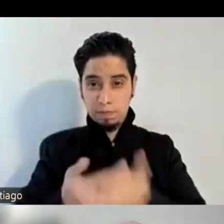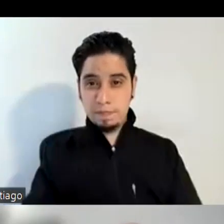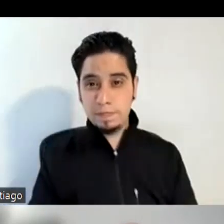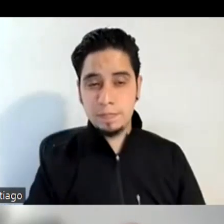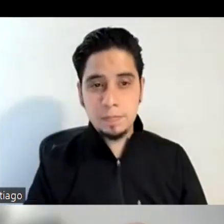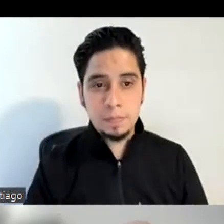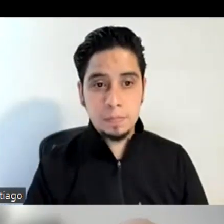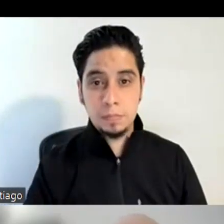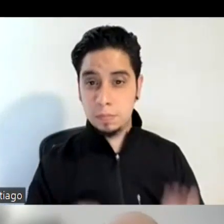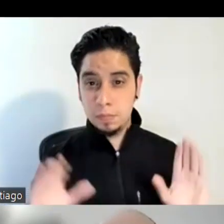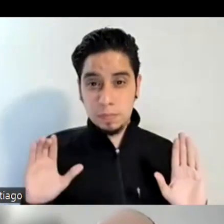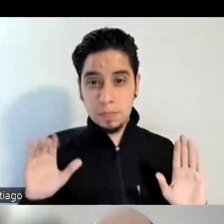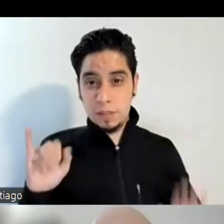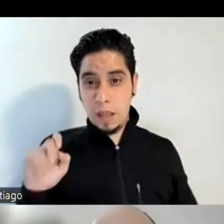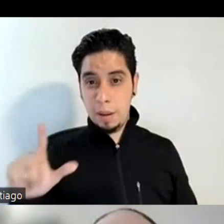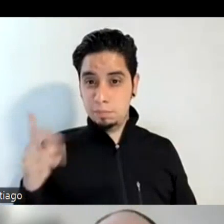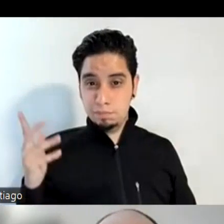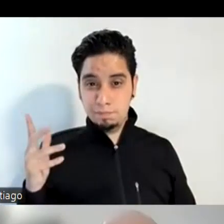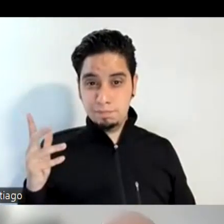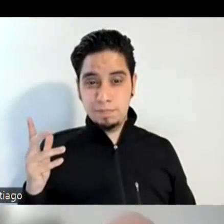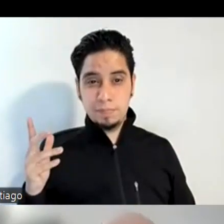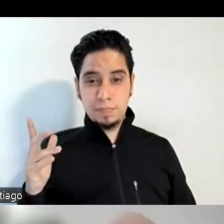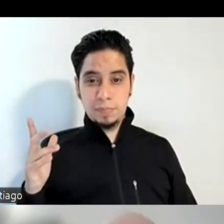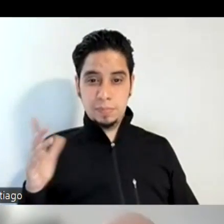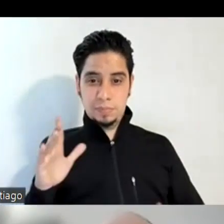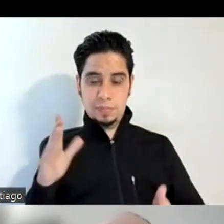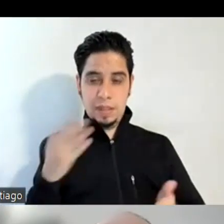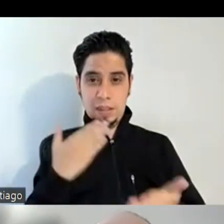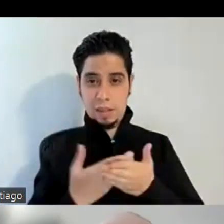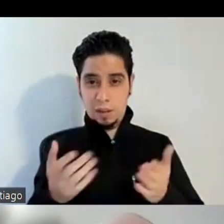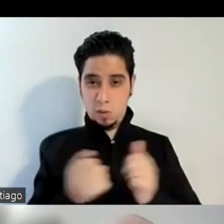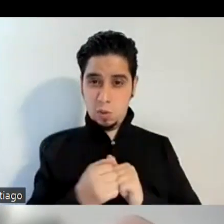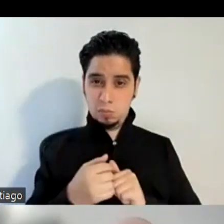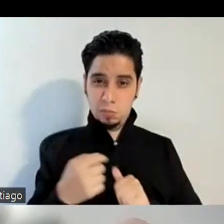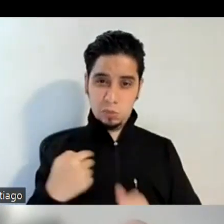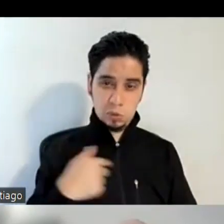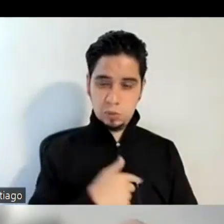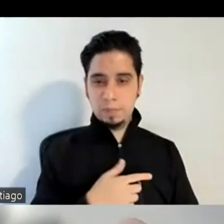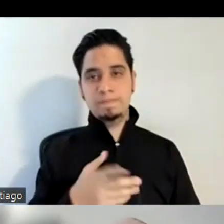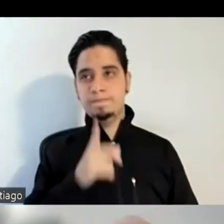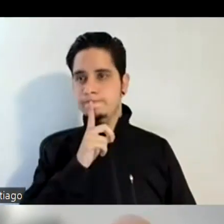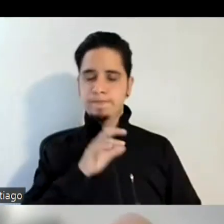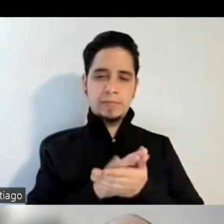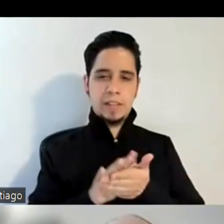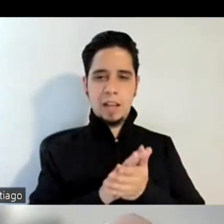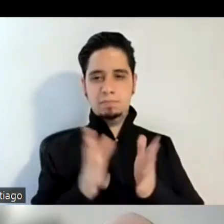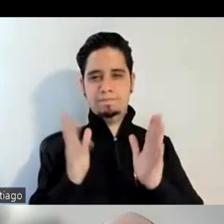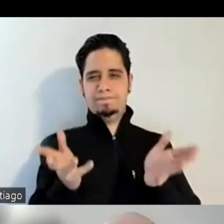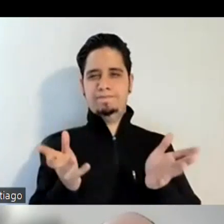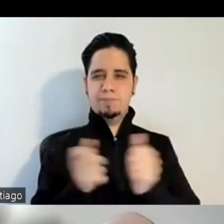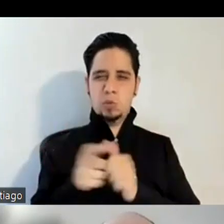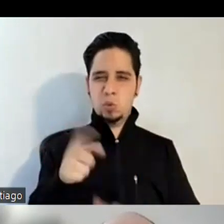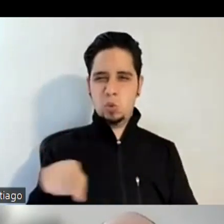Pues Isabel, muchacha, mucho gusto tenerte aquí. Gracias a ustedes por invitarme, ha sido un placer conversar con todos